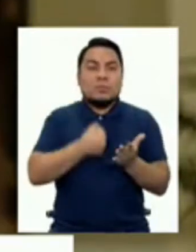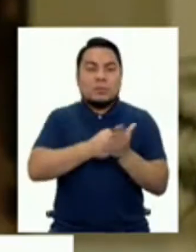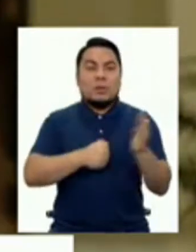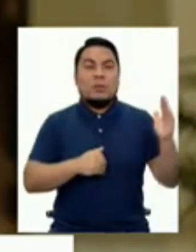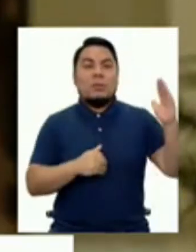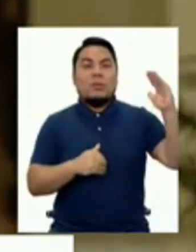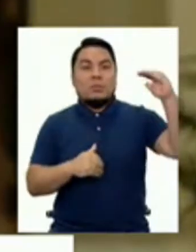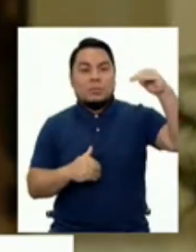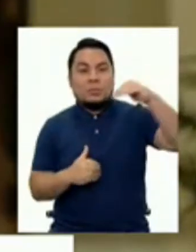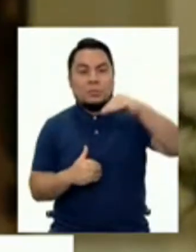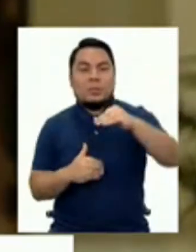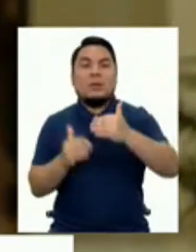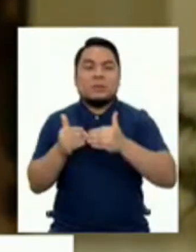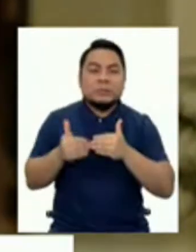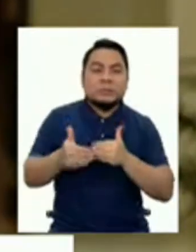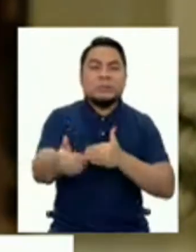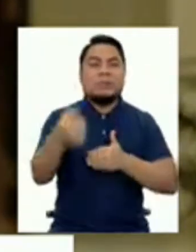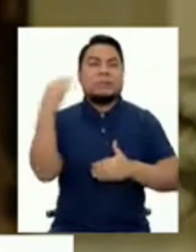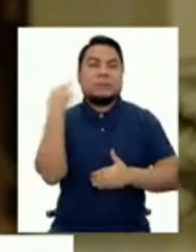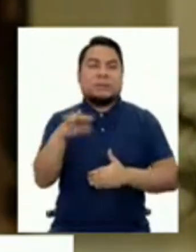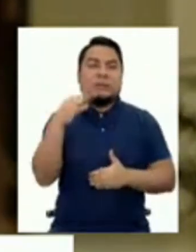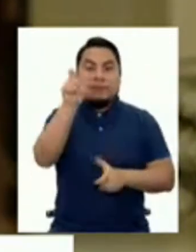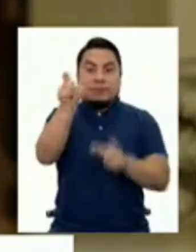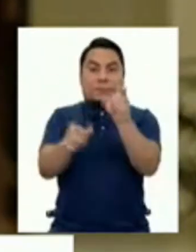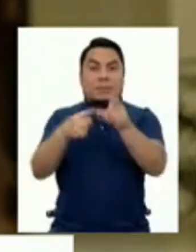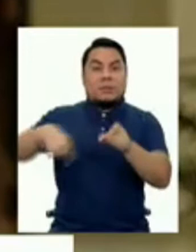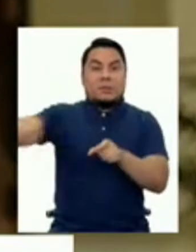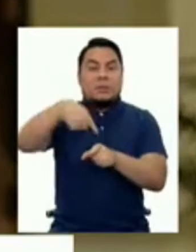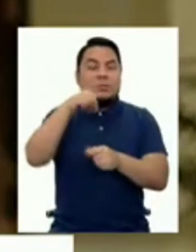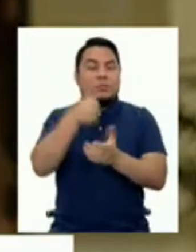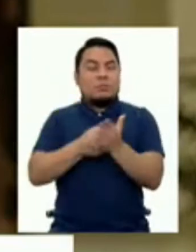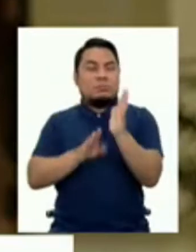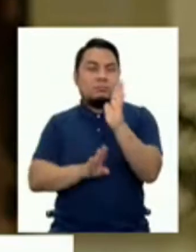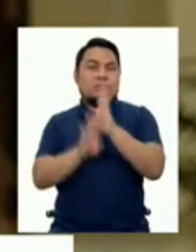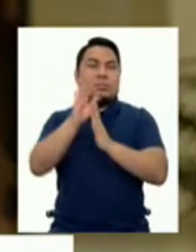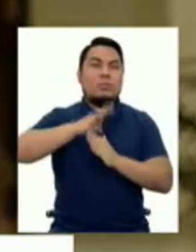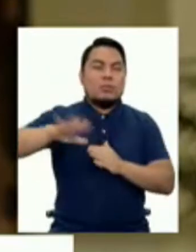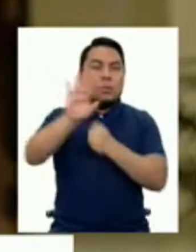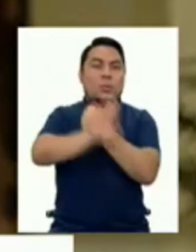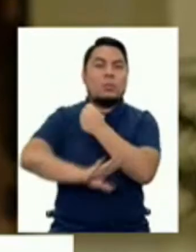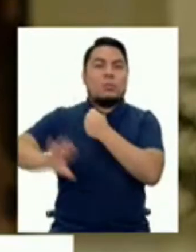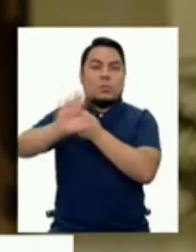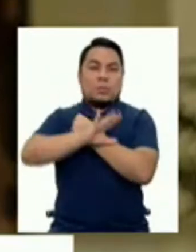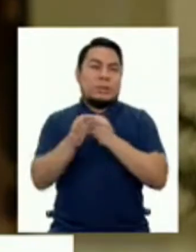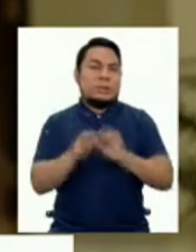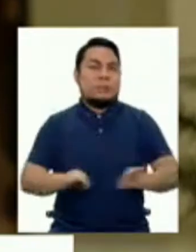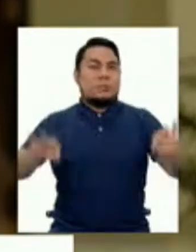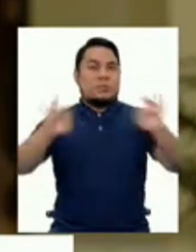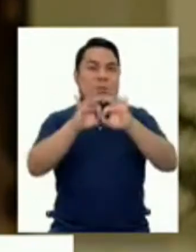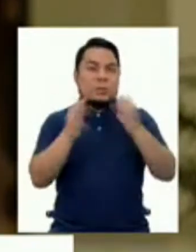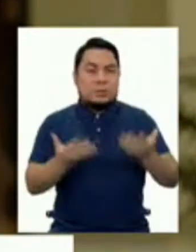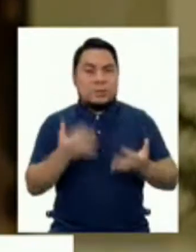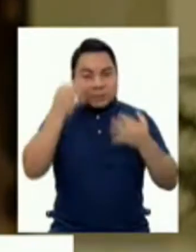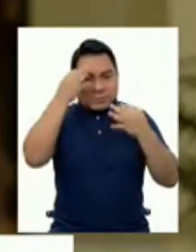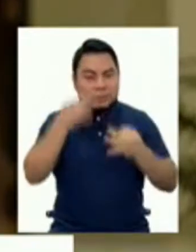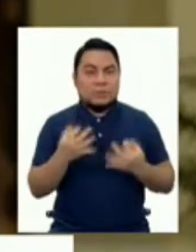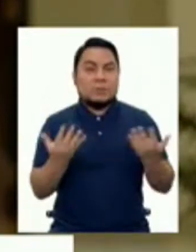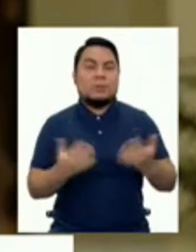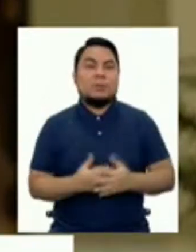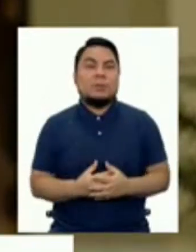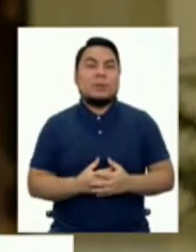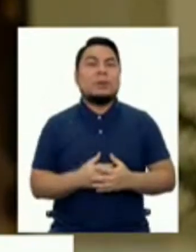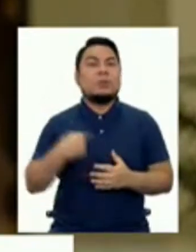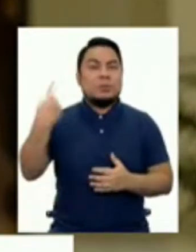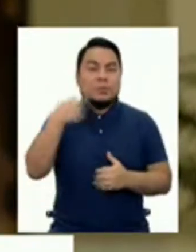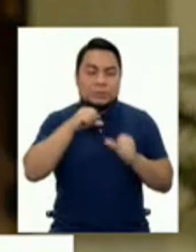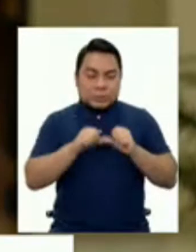estamos trabajando siempre poniendo al ser humano por delante en todas y cada una de nuestras decisiones. Vamos a